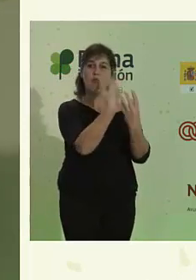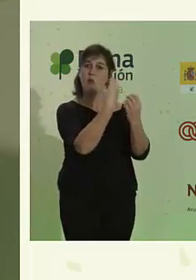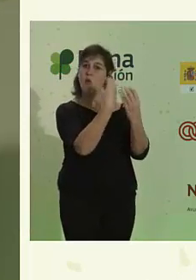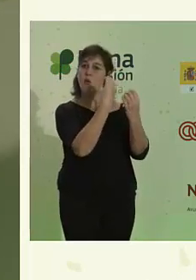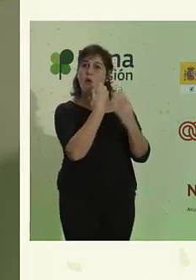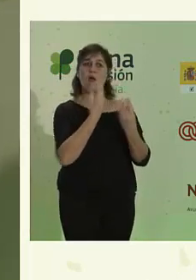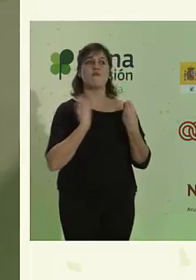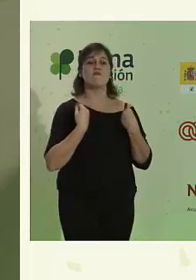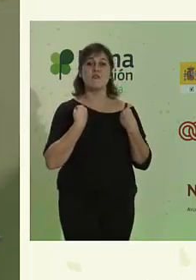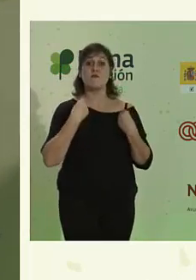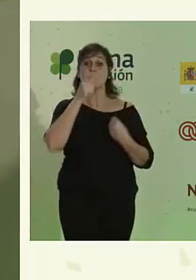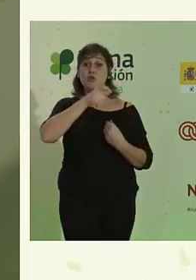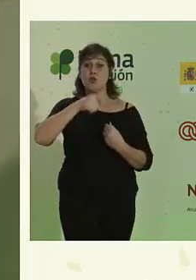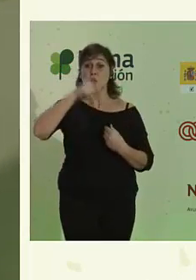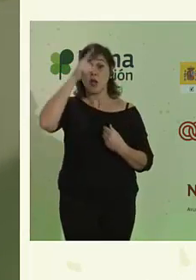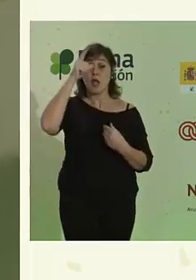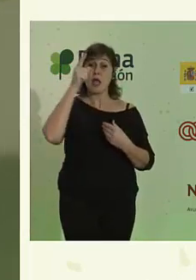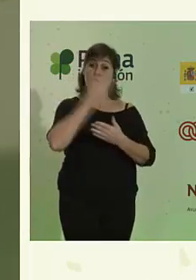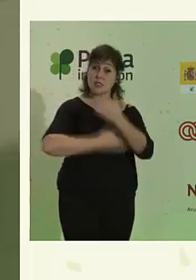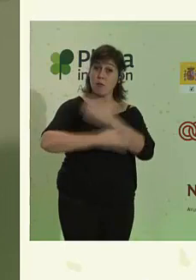las personas con discapacidad.